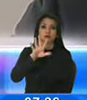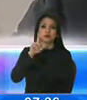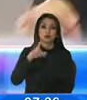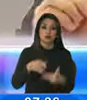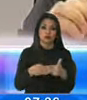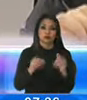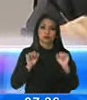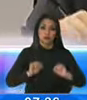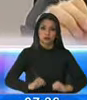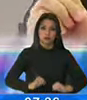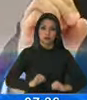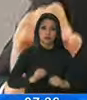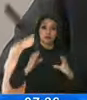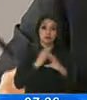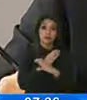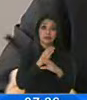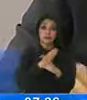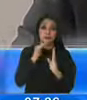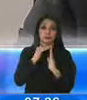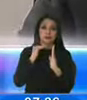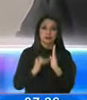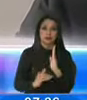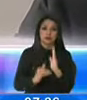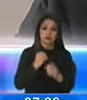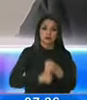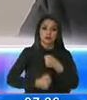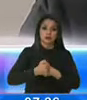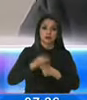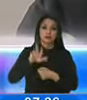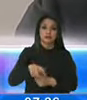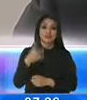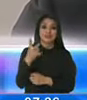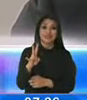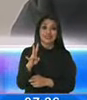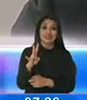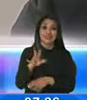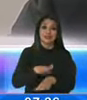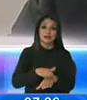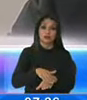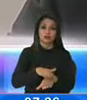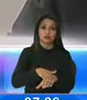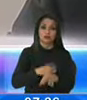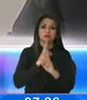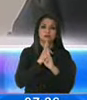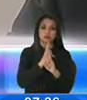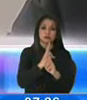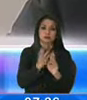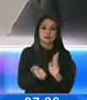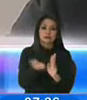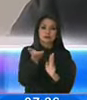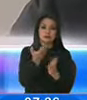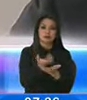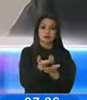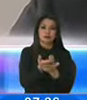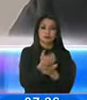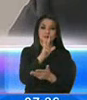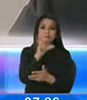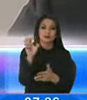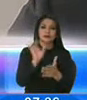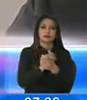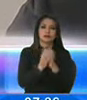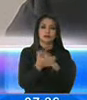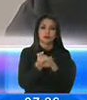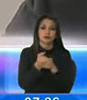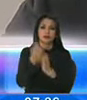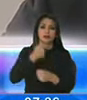$14,651. La cifra es menor a la del año 2017 por el resultado de la inflación al 30 de noviembre del